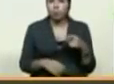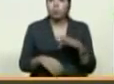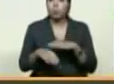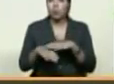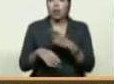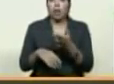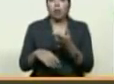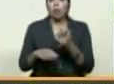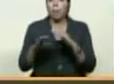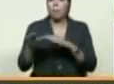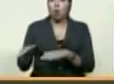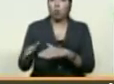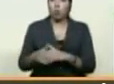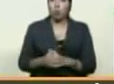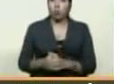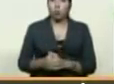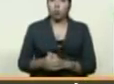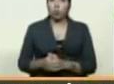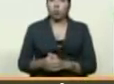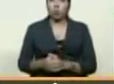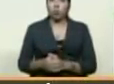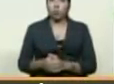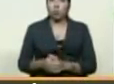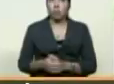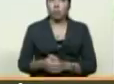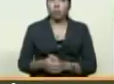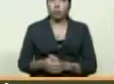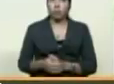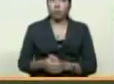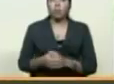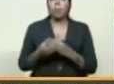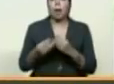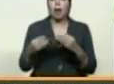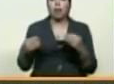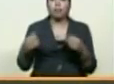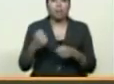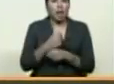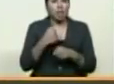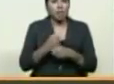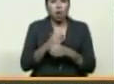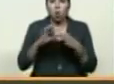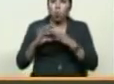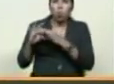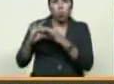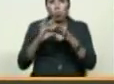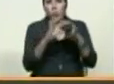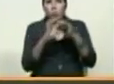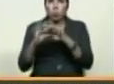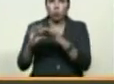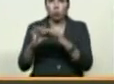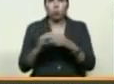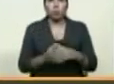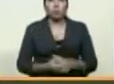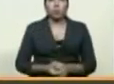aporte, por el desprendimiento para trabajar juntos. Juntos